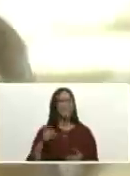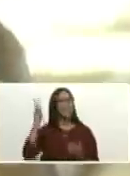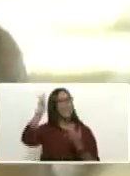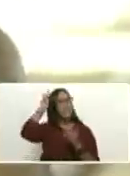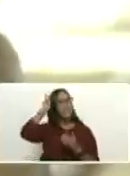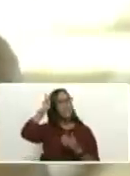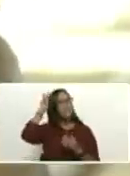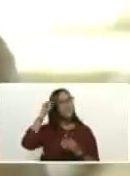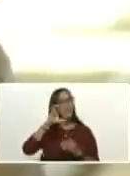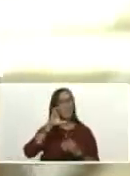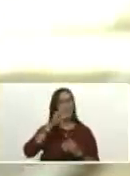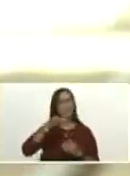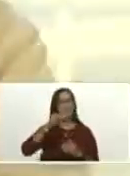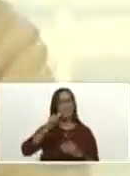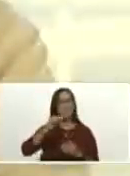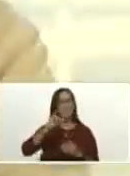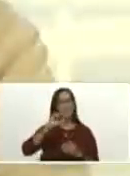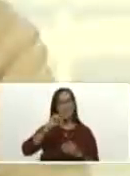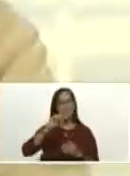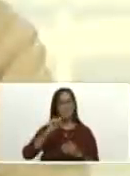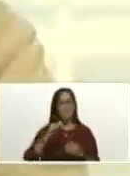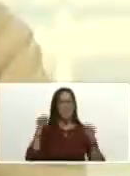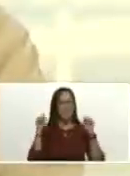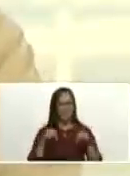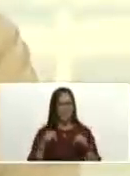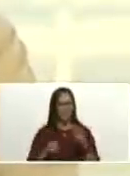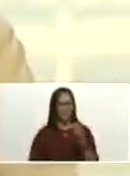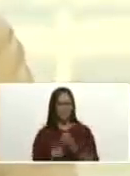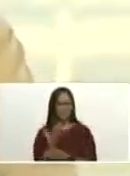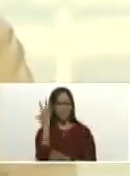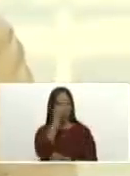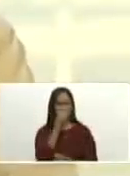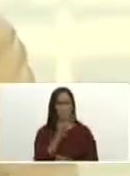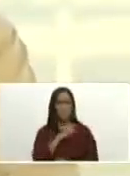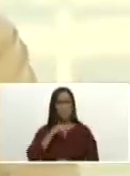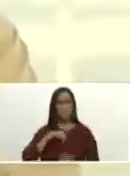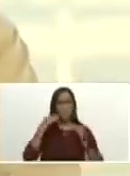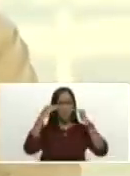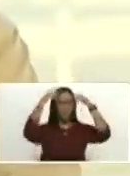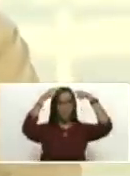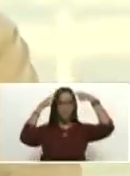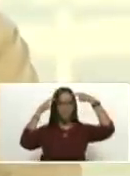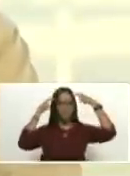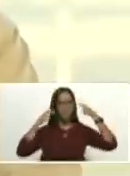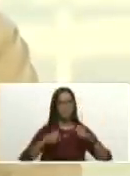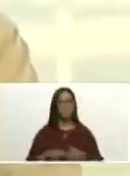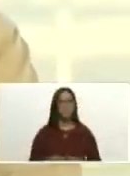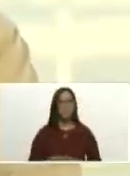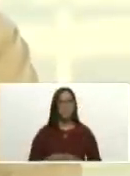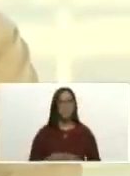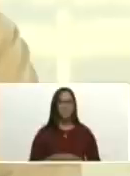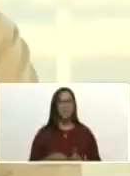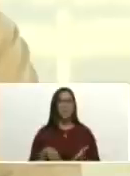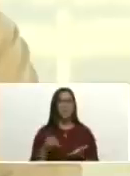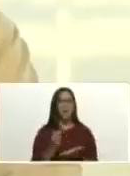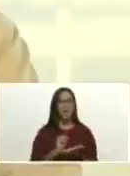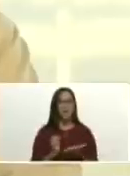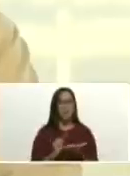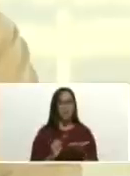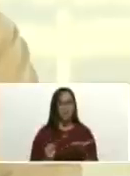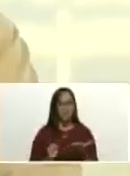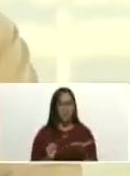Chaima, aquí en esta creación maravillosa de nuestro comandante Chávez, a firmar